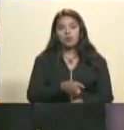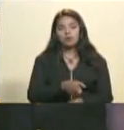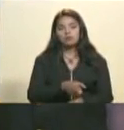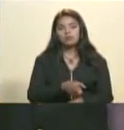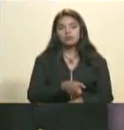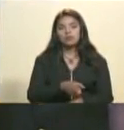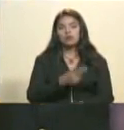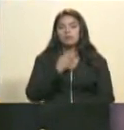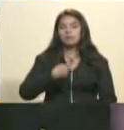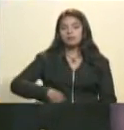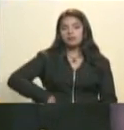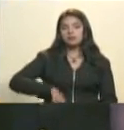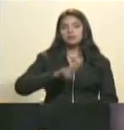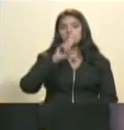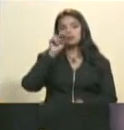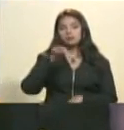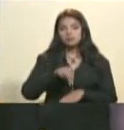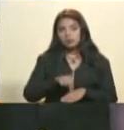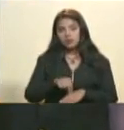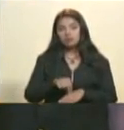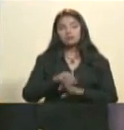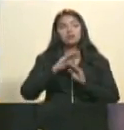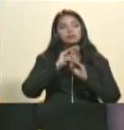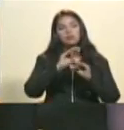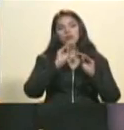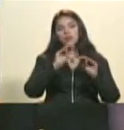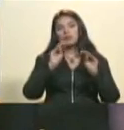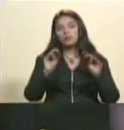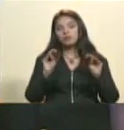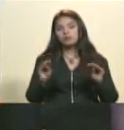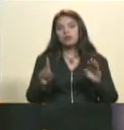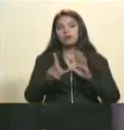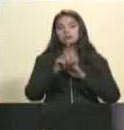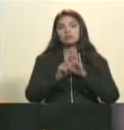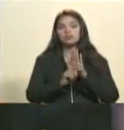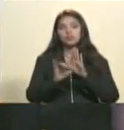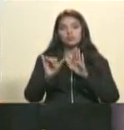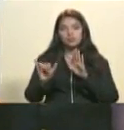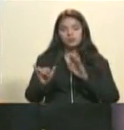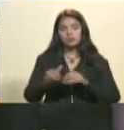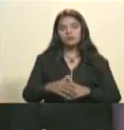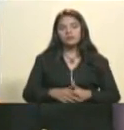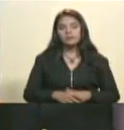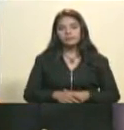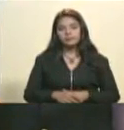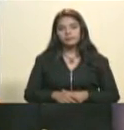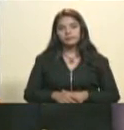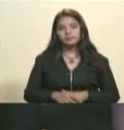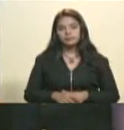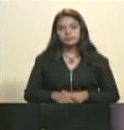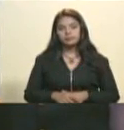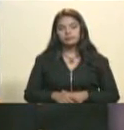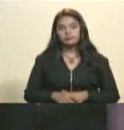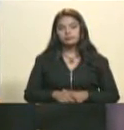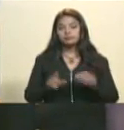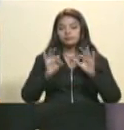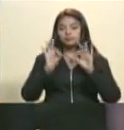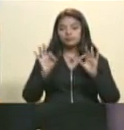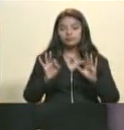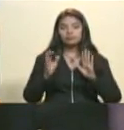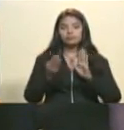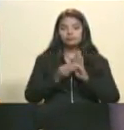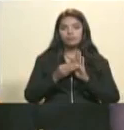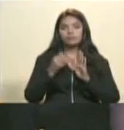primer mandatario nacional de convocar una Asamblea Nacional Constituyente como mecanismo